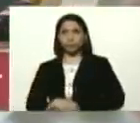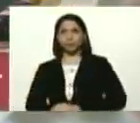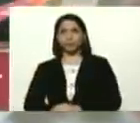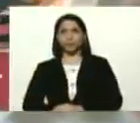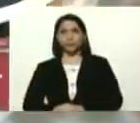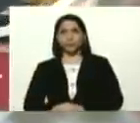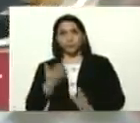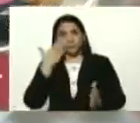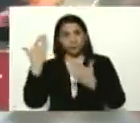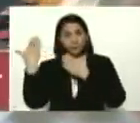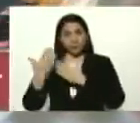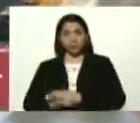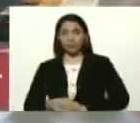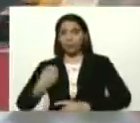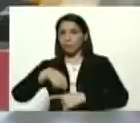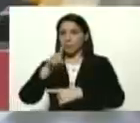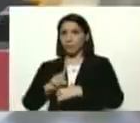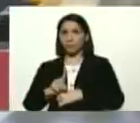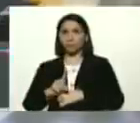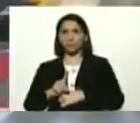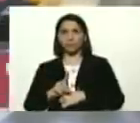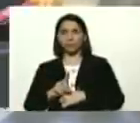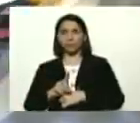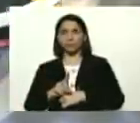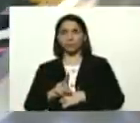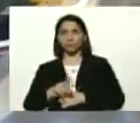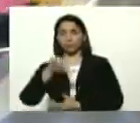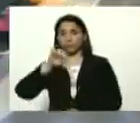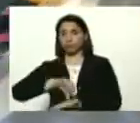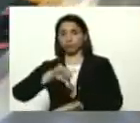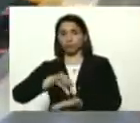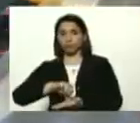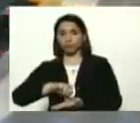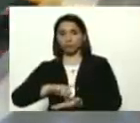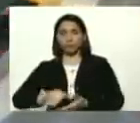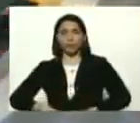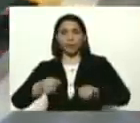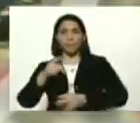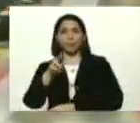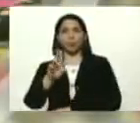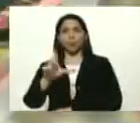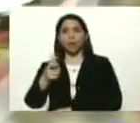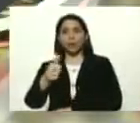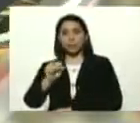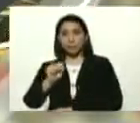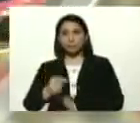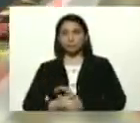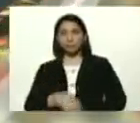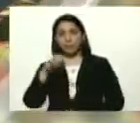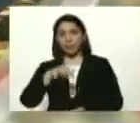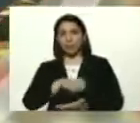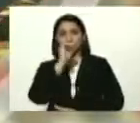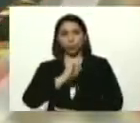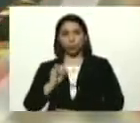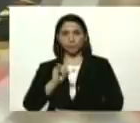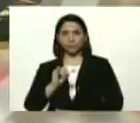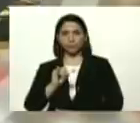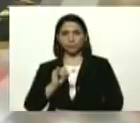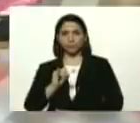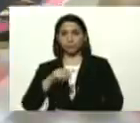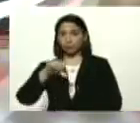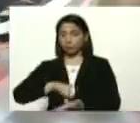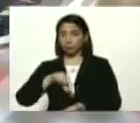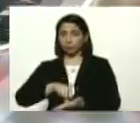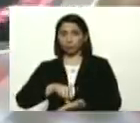comunitaria, principalmente del foco del mercado de las pulgas en el estado Zulia. Es un